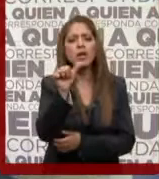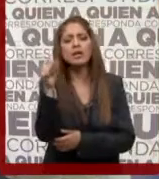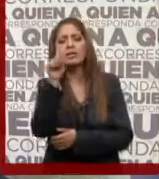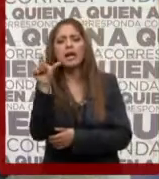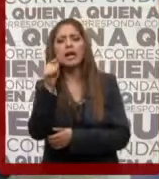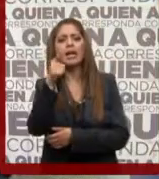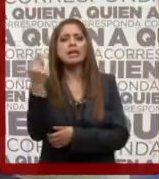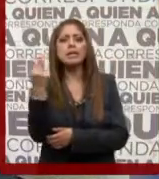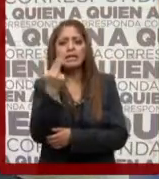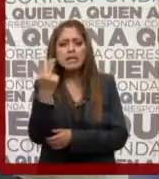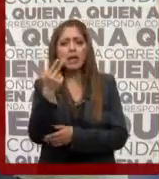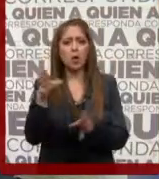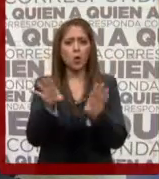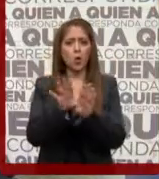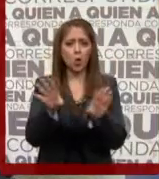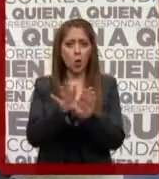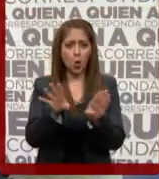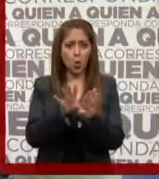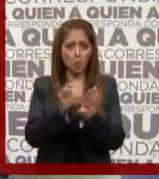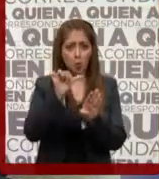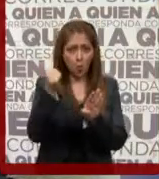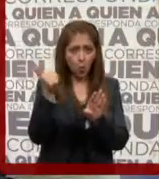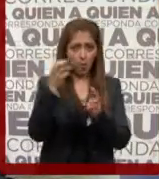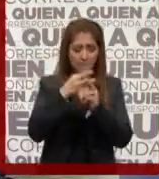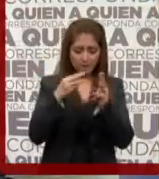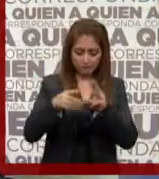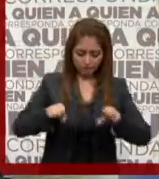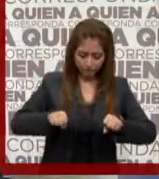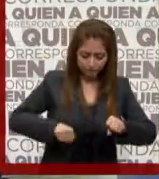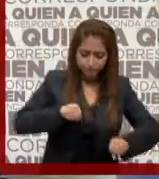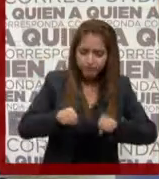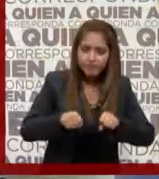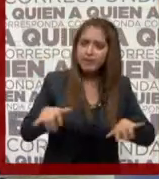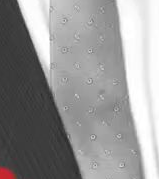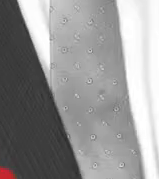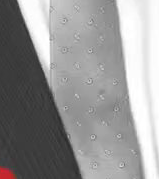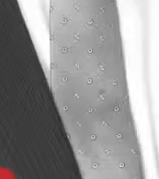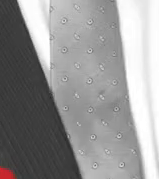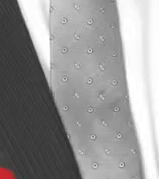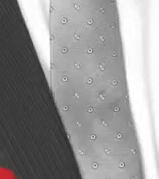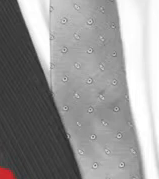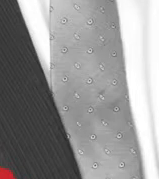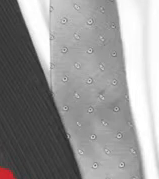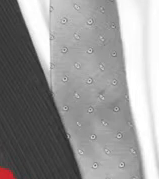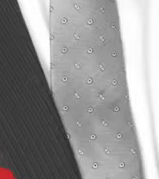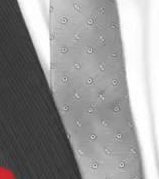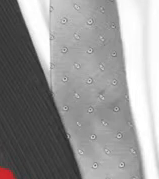instrumento ortopédico podemos apoyarla para sustituir ese triciclo.